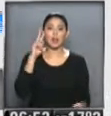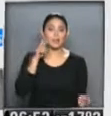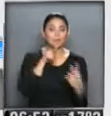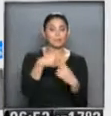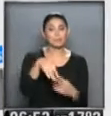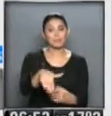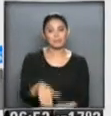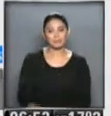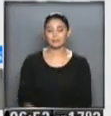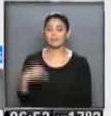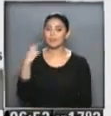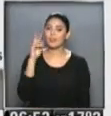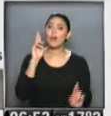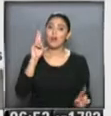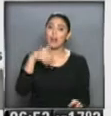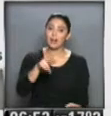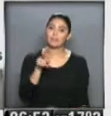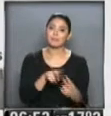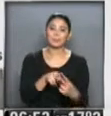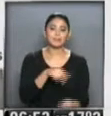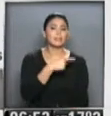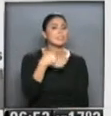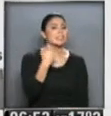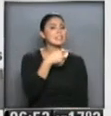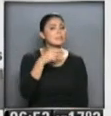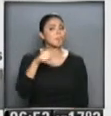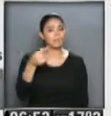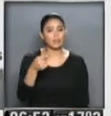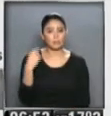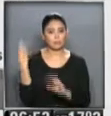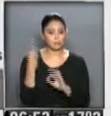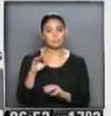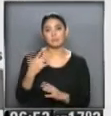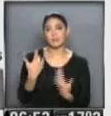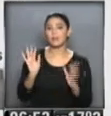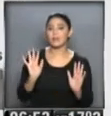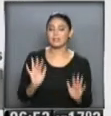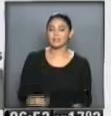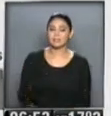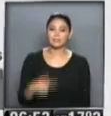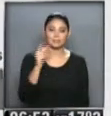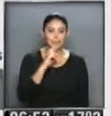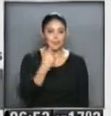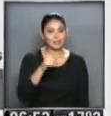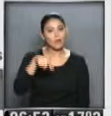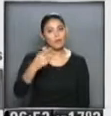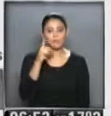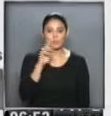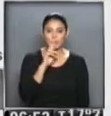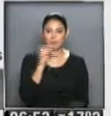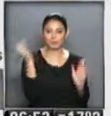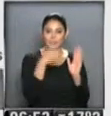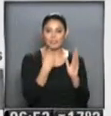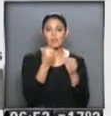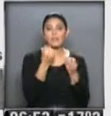pronto, saludos. Esperemos verla pronto, un besito muy la grande. La semana que viene vuelve, ¿no? Sí, posiblemente, posiblemente. María Esther Fernández. Hola, Gaby, buen día, ¿cómo va a estar